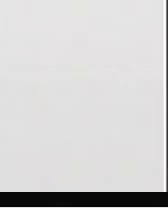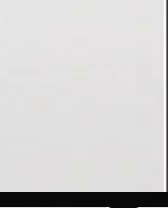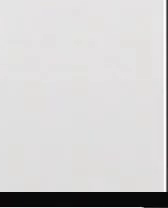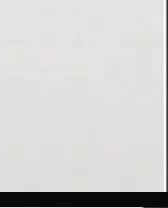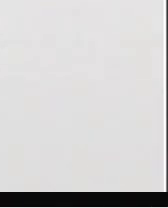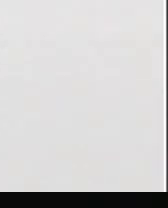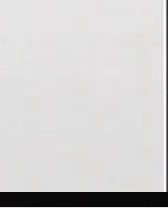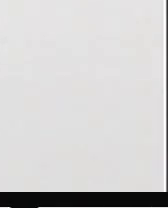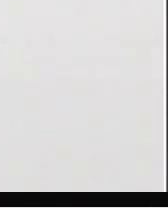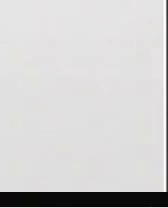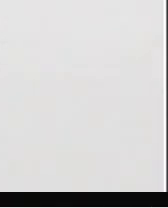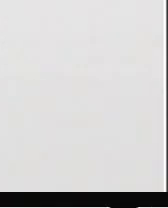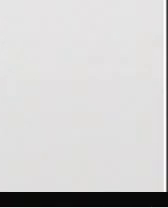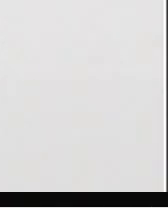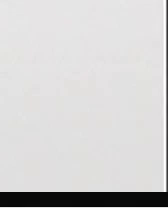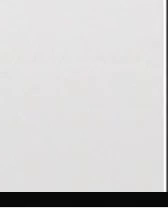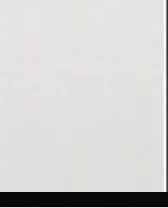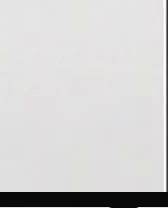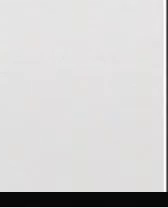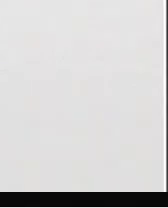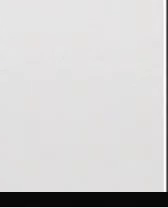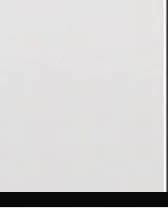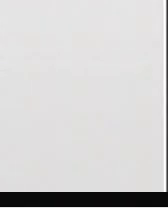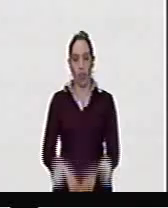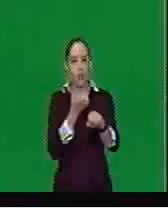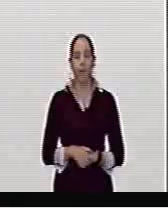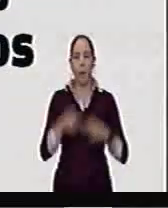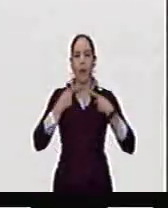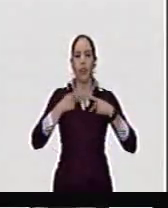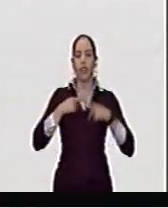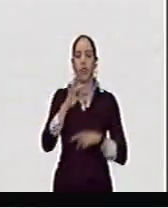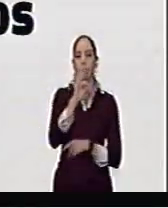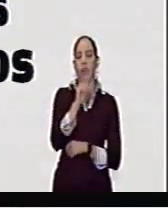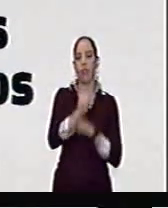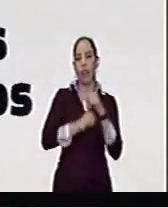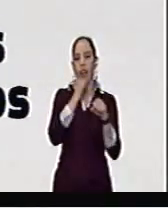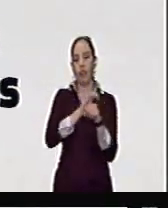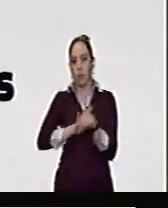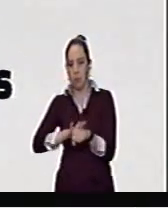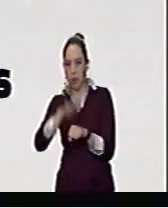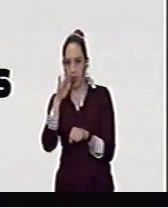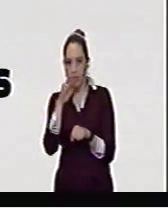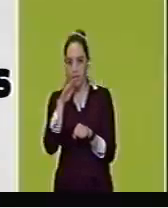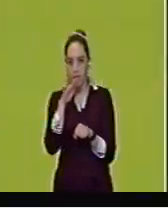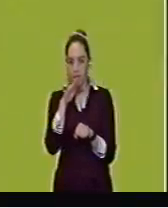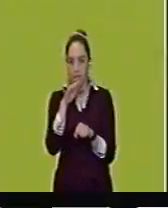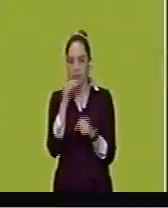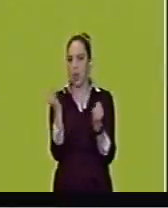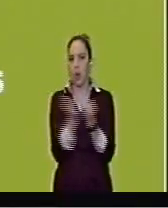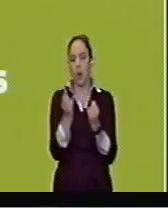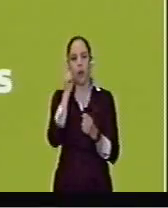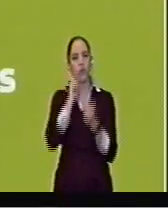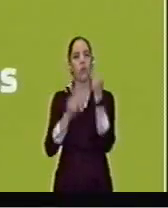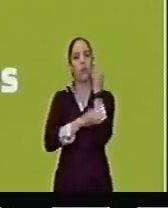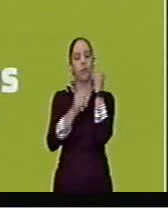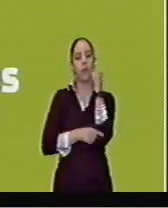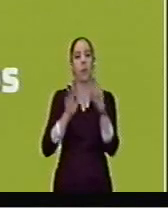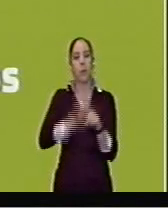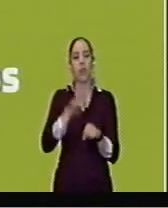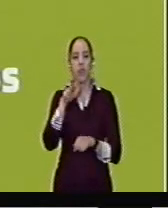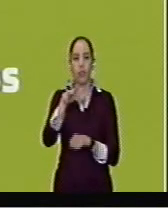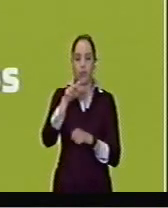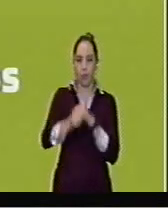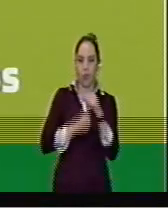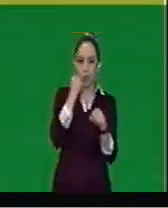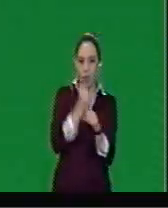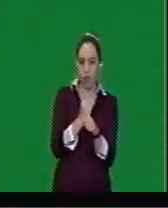Continúa el proceso de vacunación en el estado de San Luis Potosí para personas de 40 y más años, así como a embarazadas